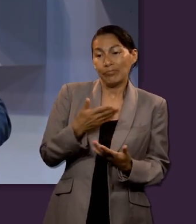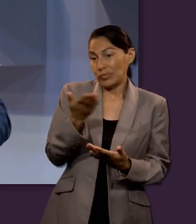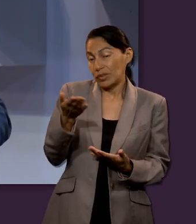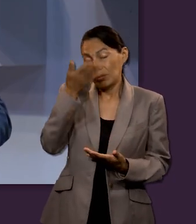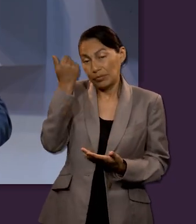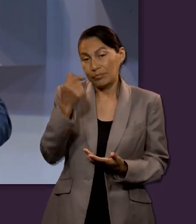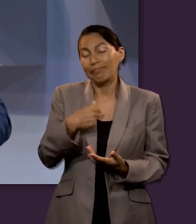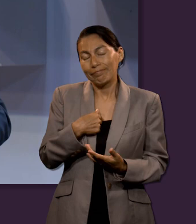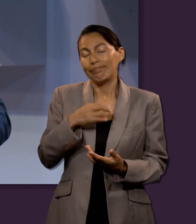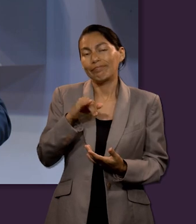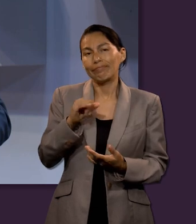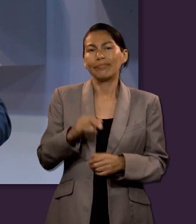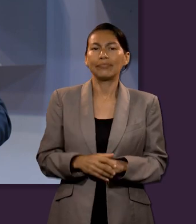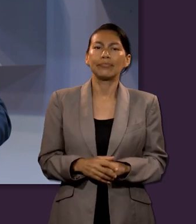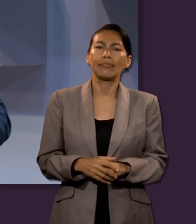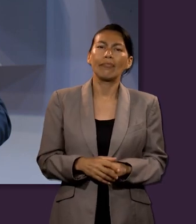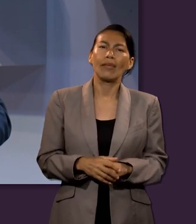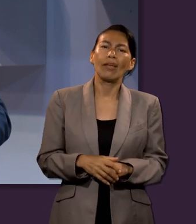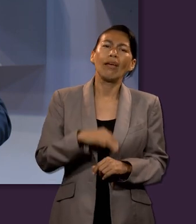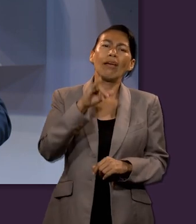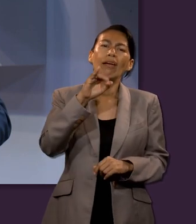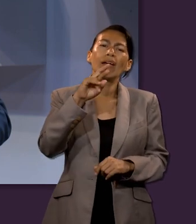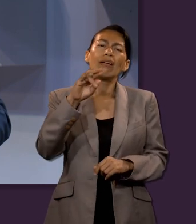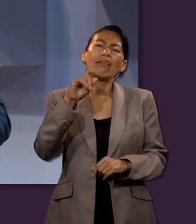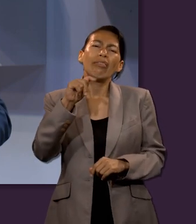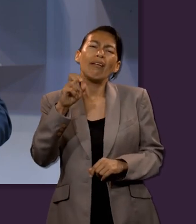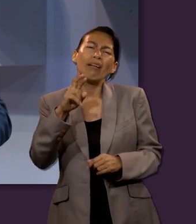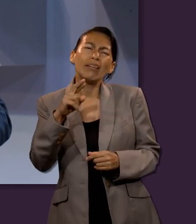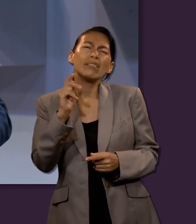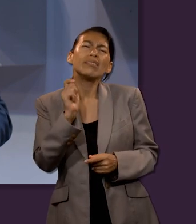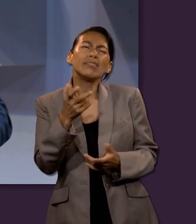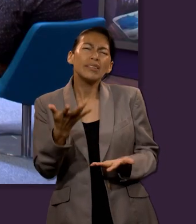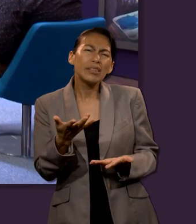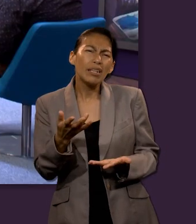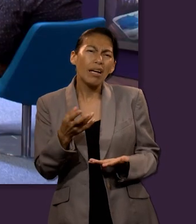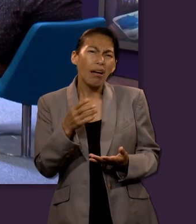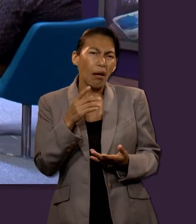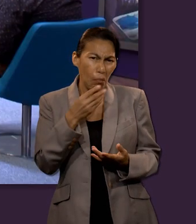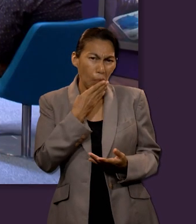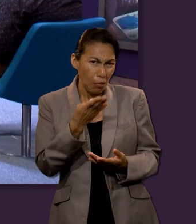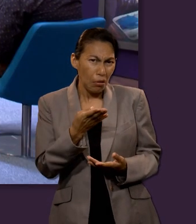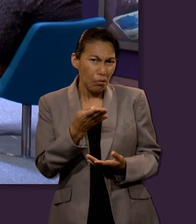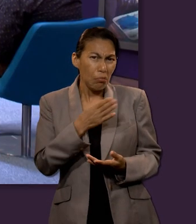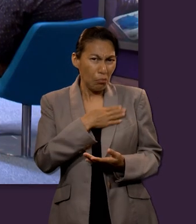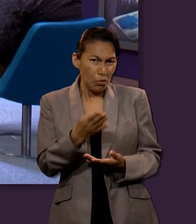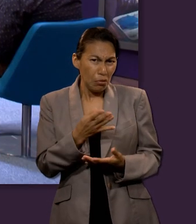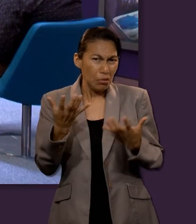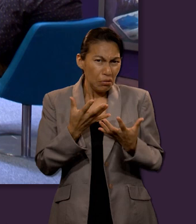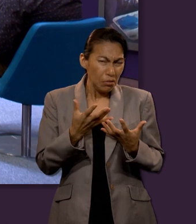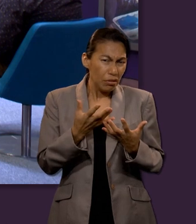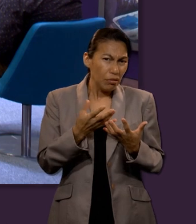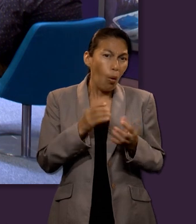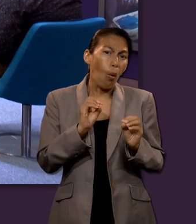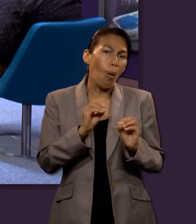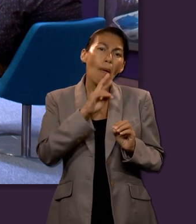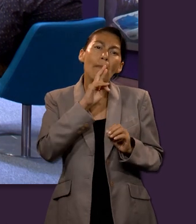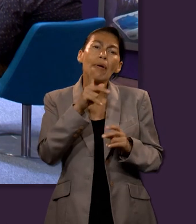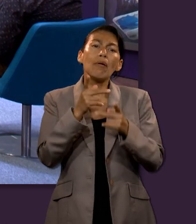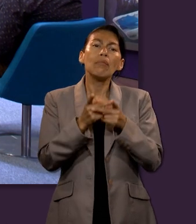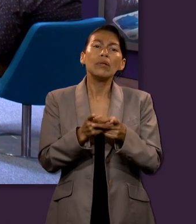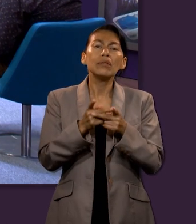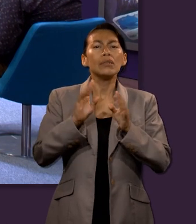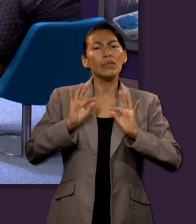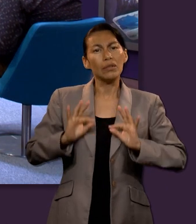palabra de irritar hasta qué punto puedo necesito esperar no y hacia dónde nos conduce la paciencia